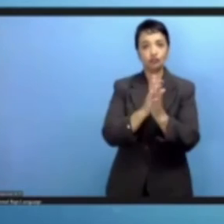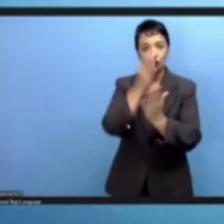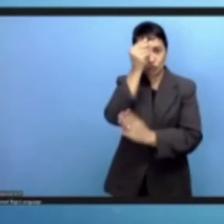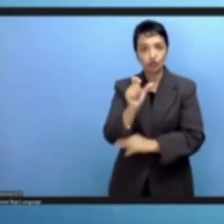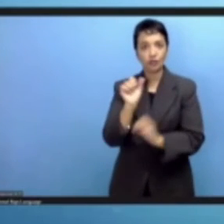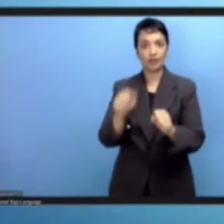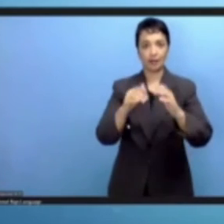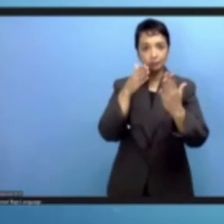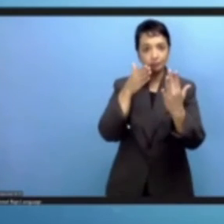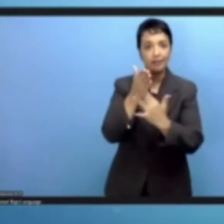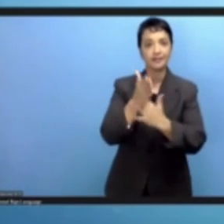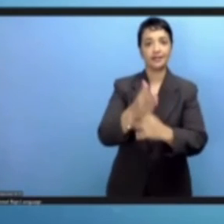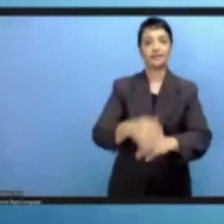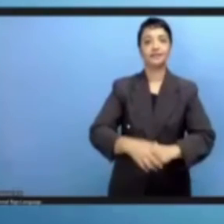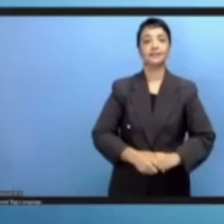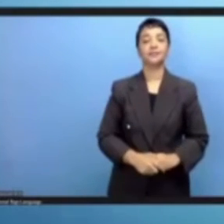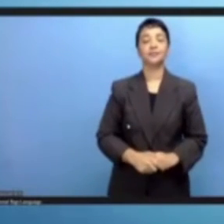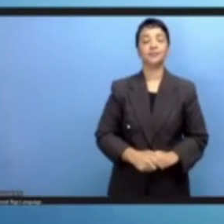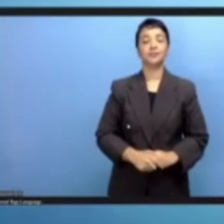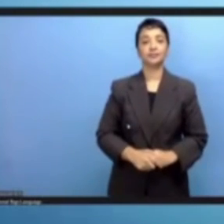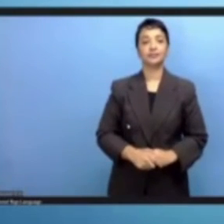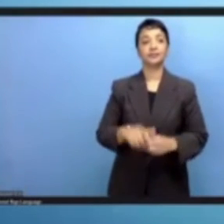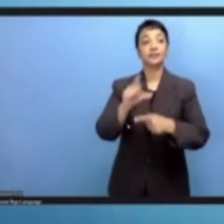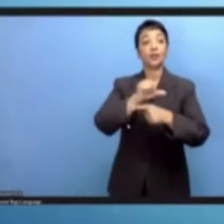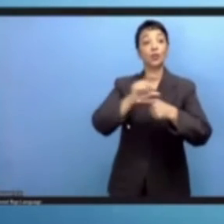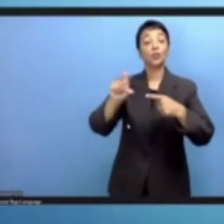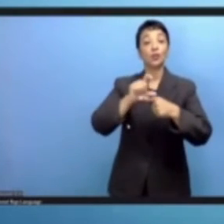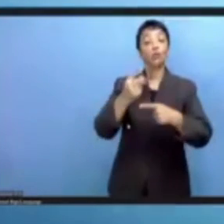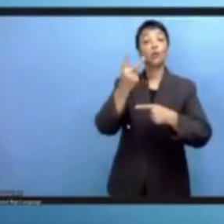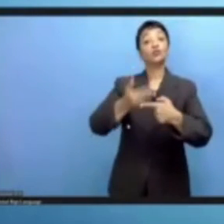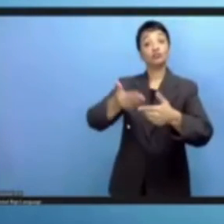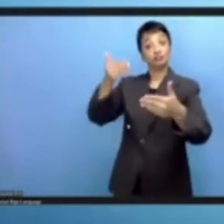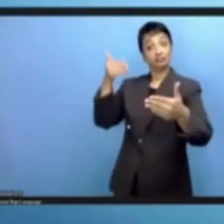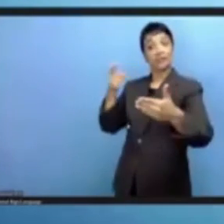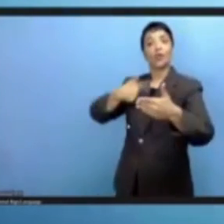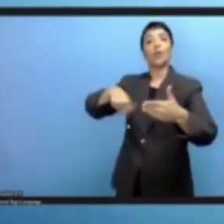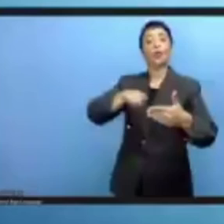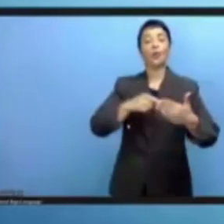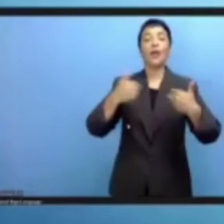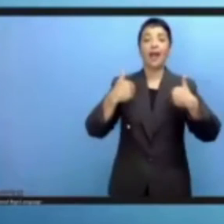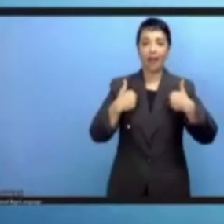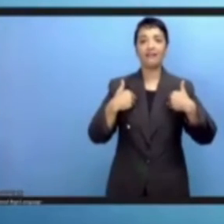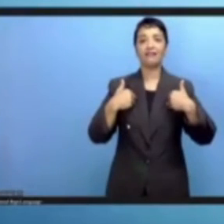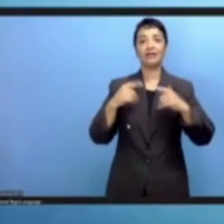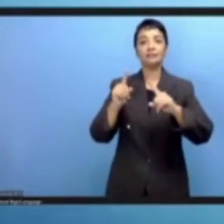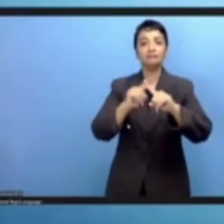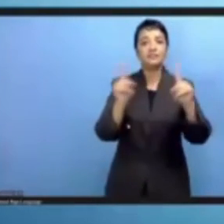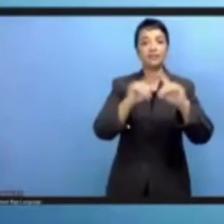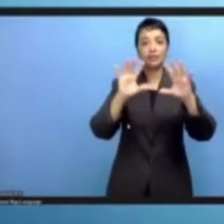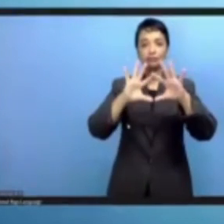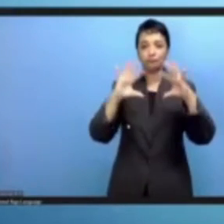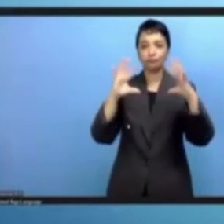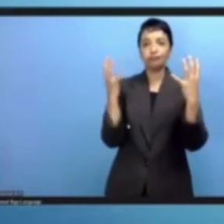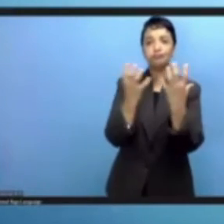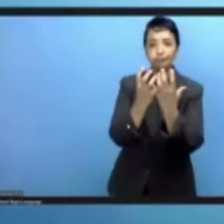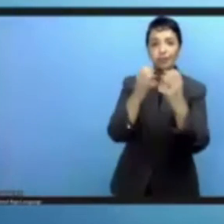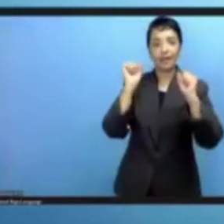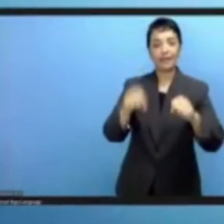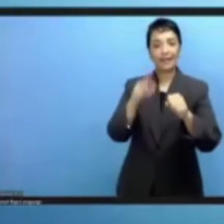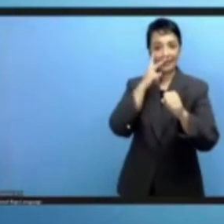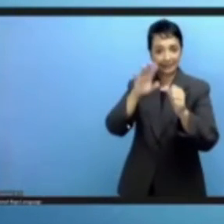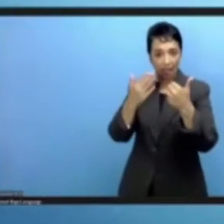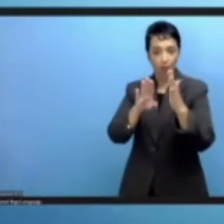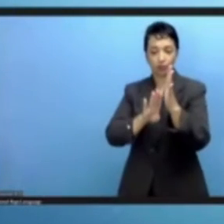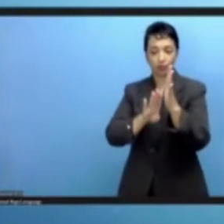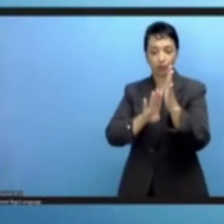más de 2.300 escuelas secundarias del país tienen acceso a internet Hace cuatro años adoptamos una